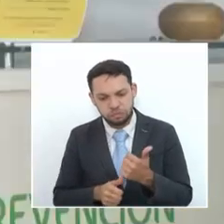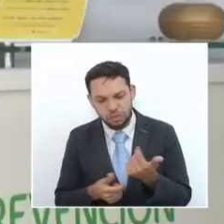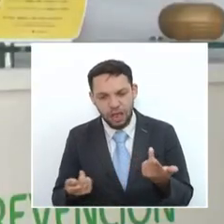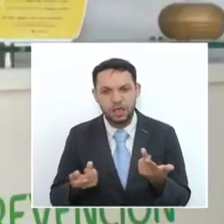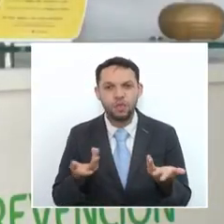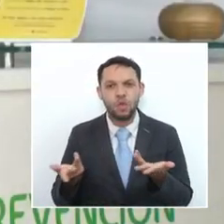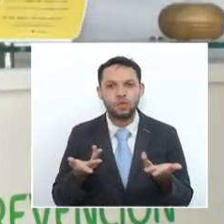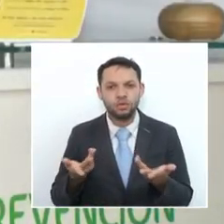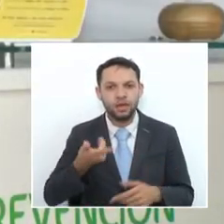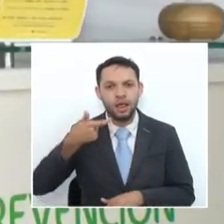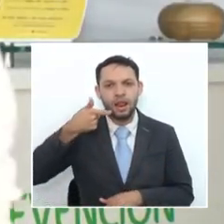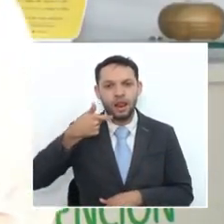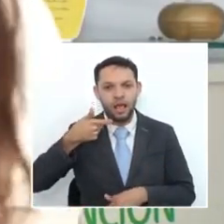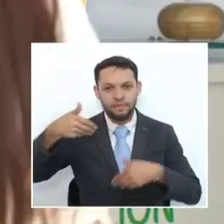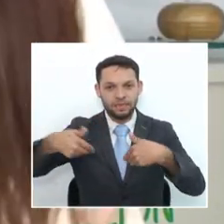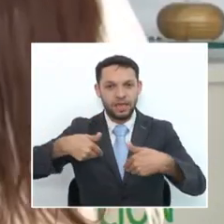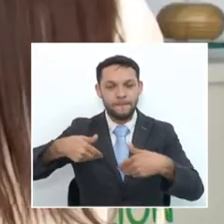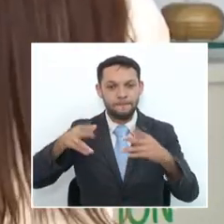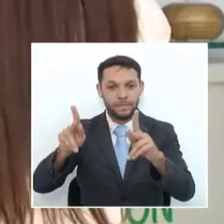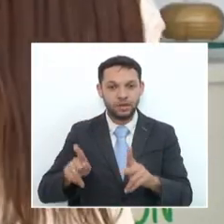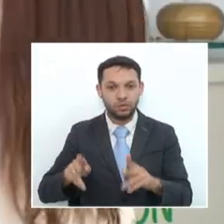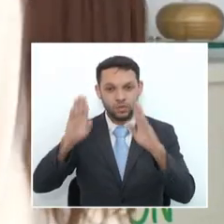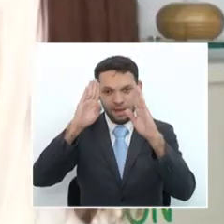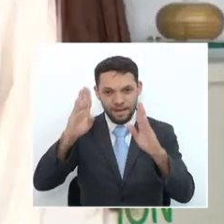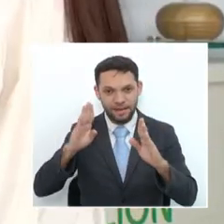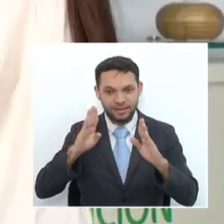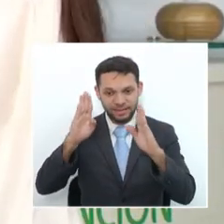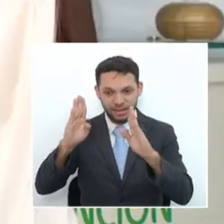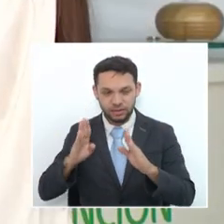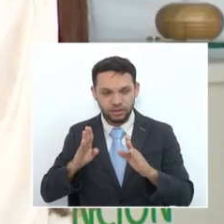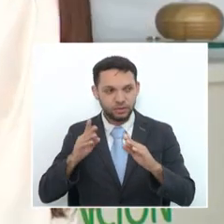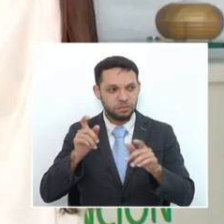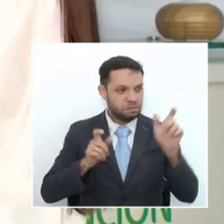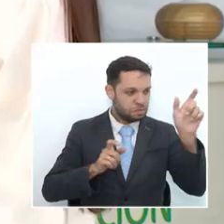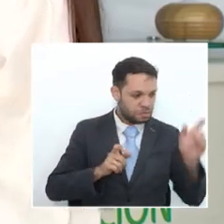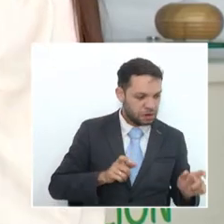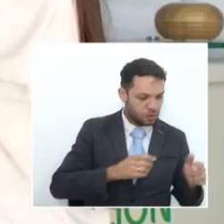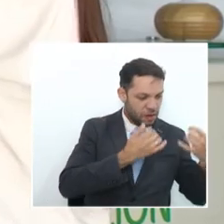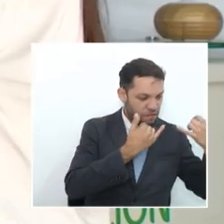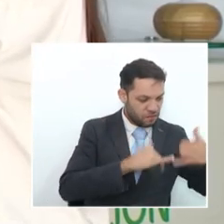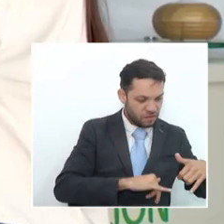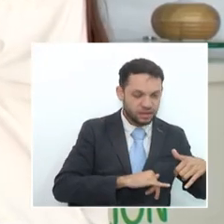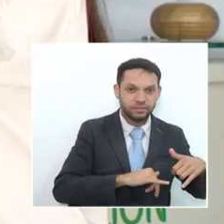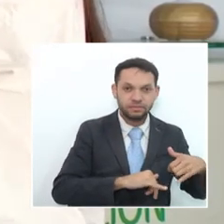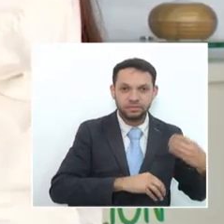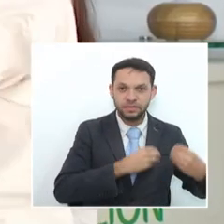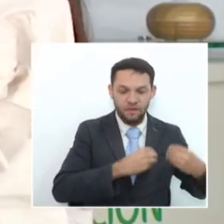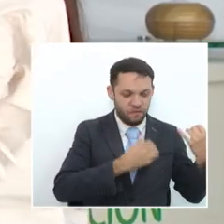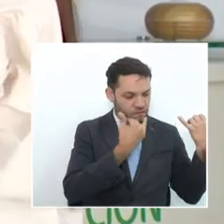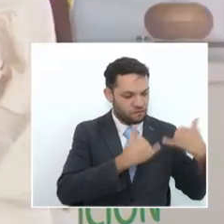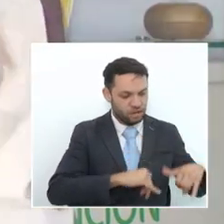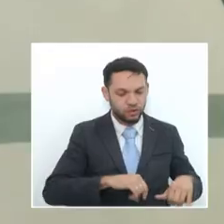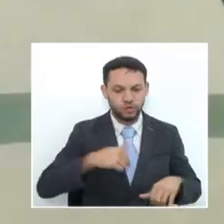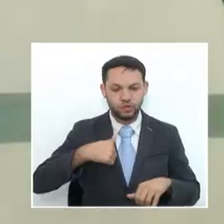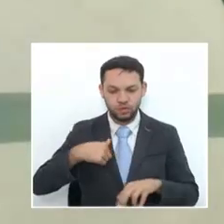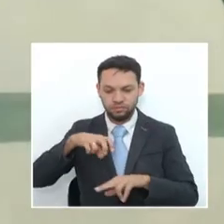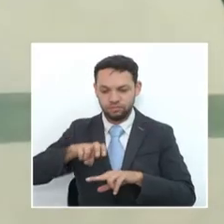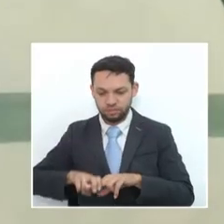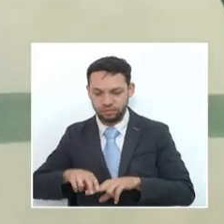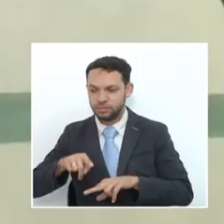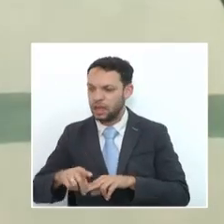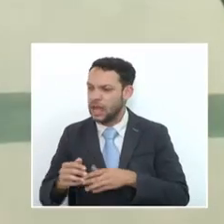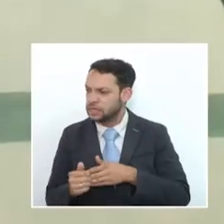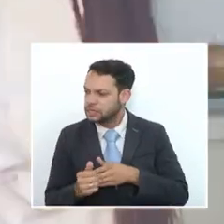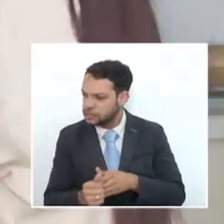recepción. Yo estoy en recepción cuando el paciente sale de la consulta. Yo estoy ahí para orientar al